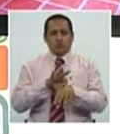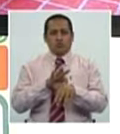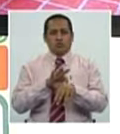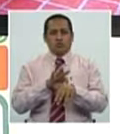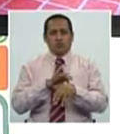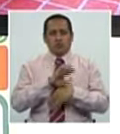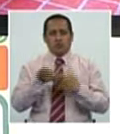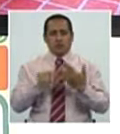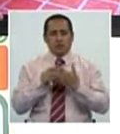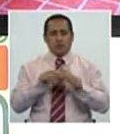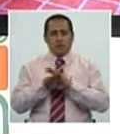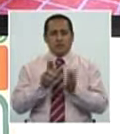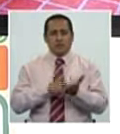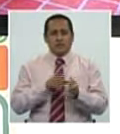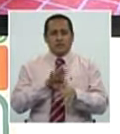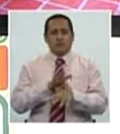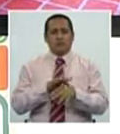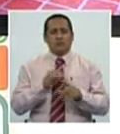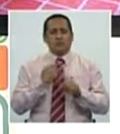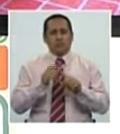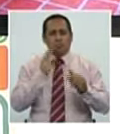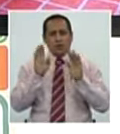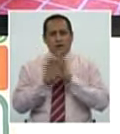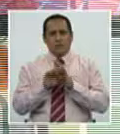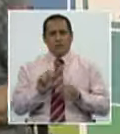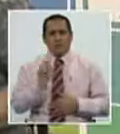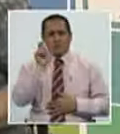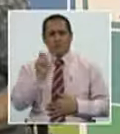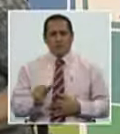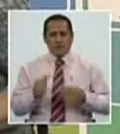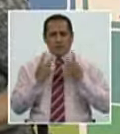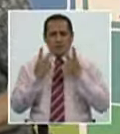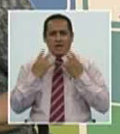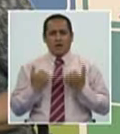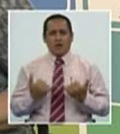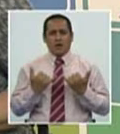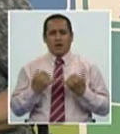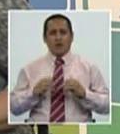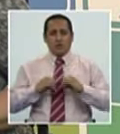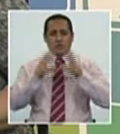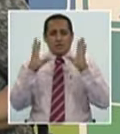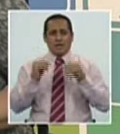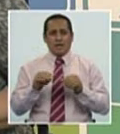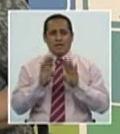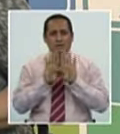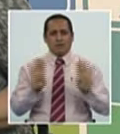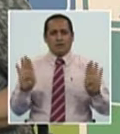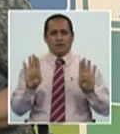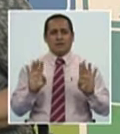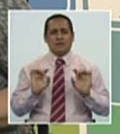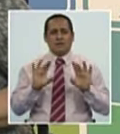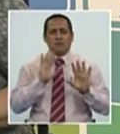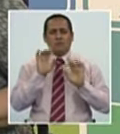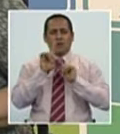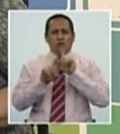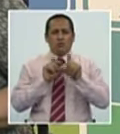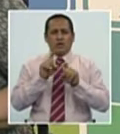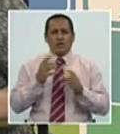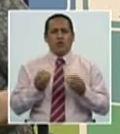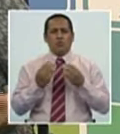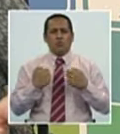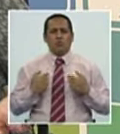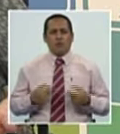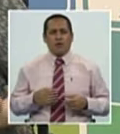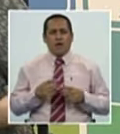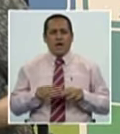atención de salud, en este caso en eSalud. Y por ejemplo, las personas que nos están viendo justamente el día de hoy aquí en Sin Barreras, seguro se preguntarán,